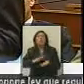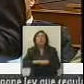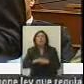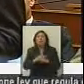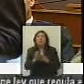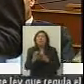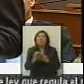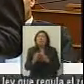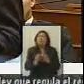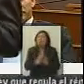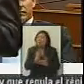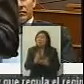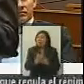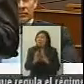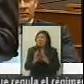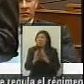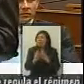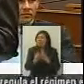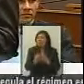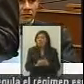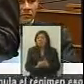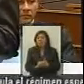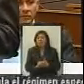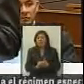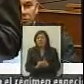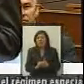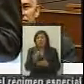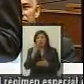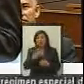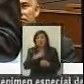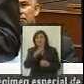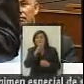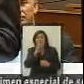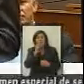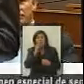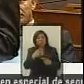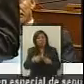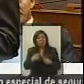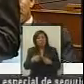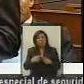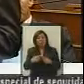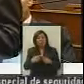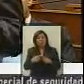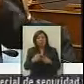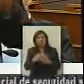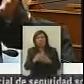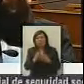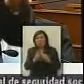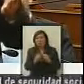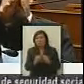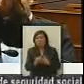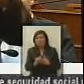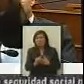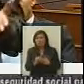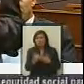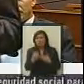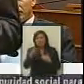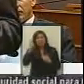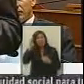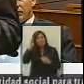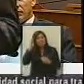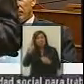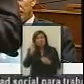señor presidente. Y estamos incrementando comisarías de mujeres en diferentes partes del país, y la Comisaría de Mujeres de Madre de